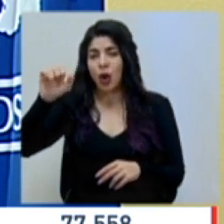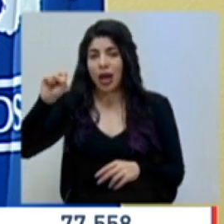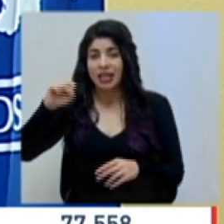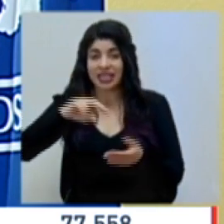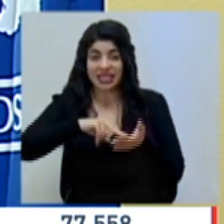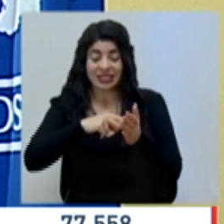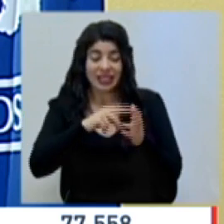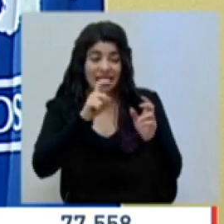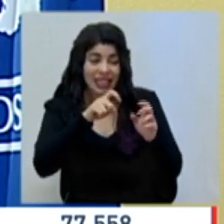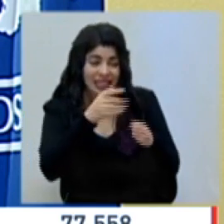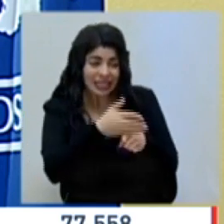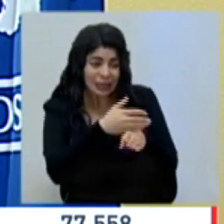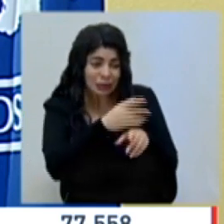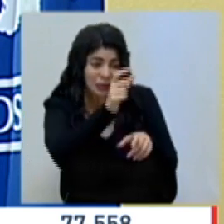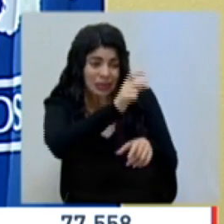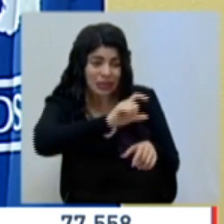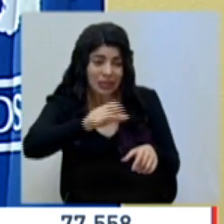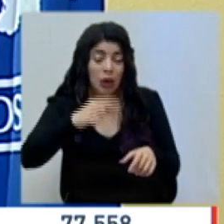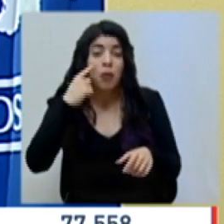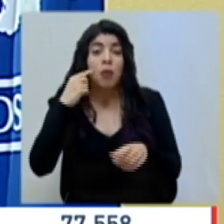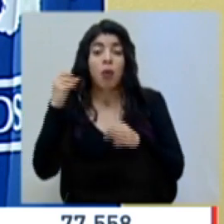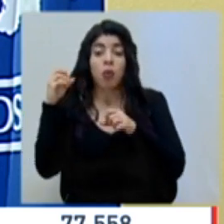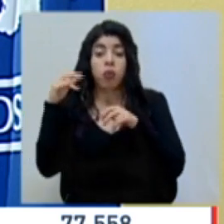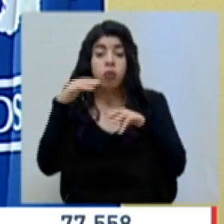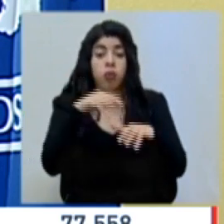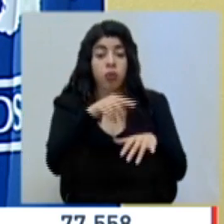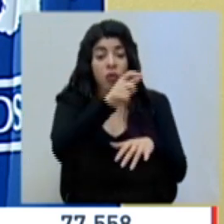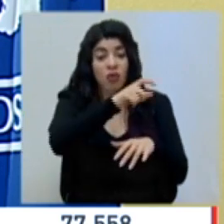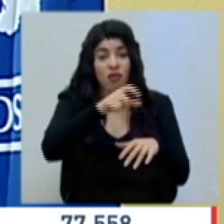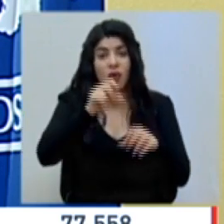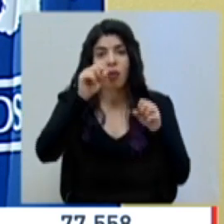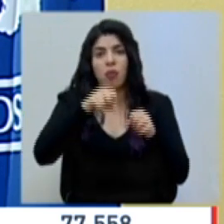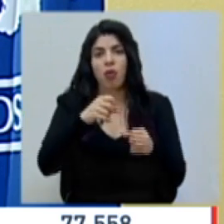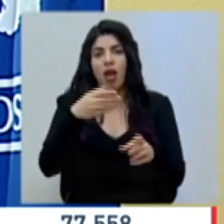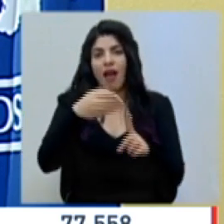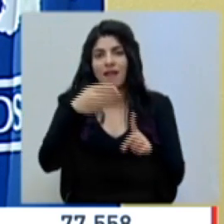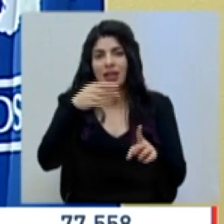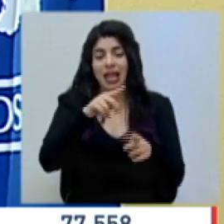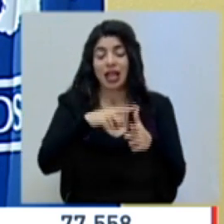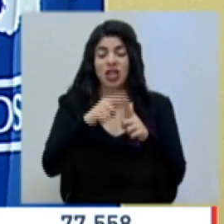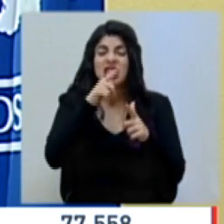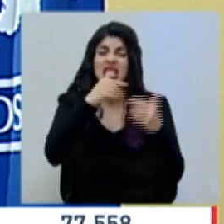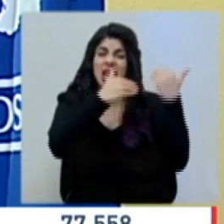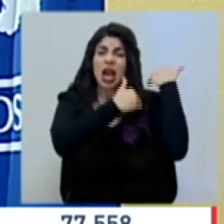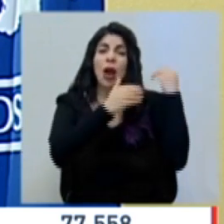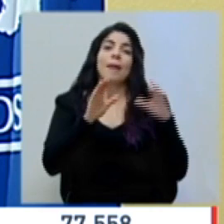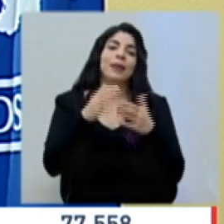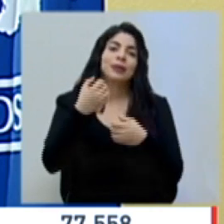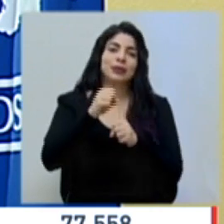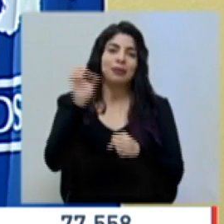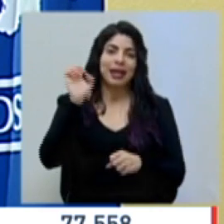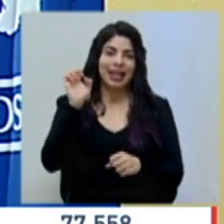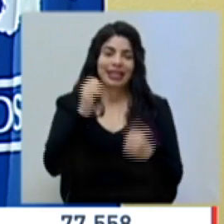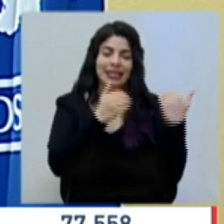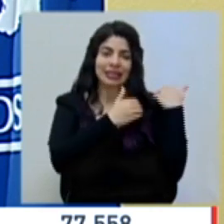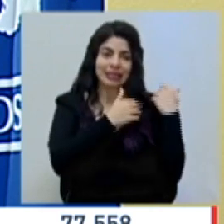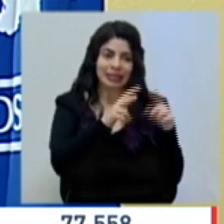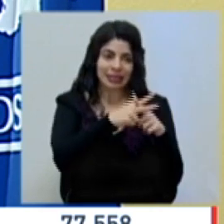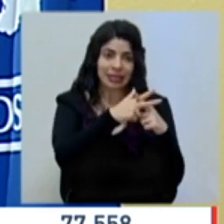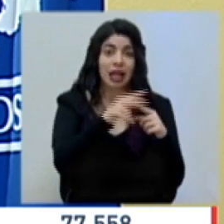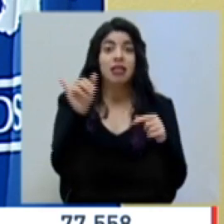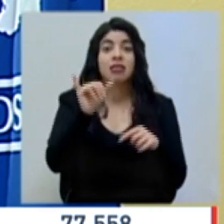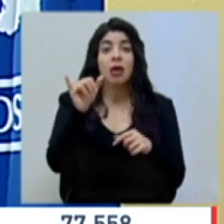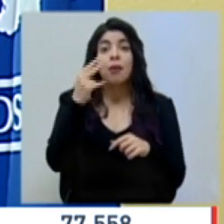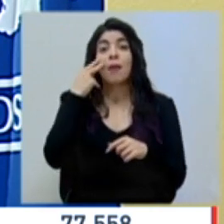que pueda llegar este material hasta el cauce. Entonces eso lo está trabajando el Comité Municipal de Emergencia. Asimismo, vimos deslizamientos